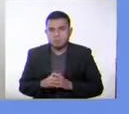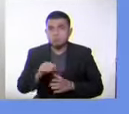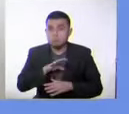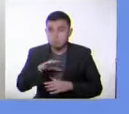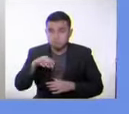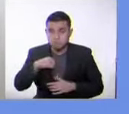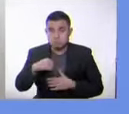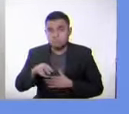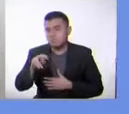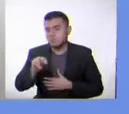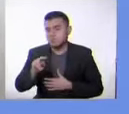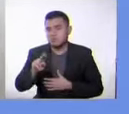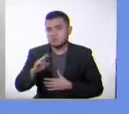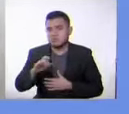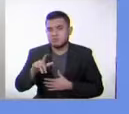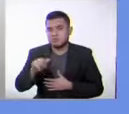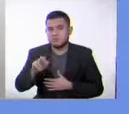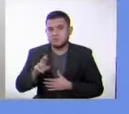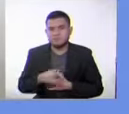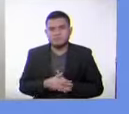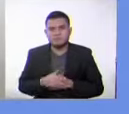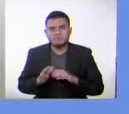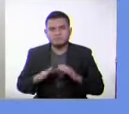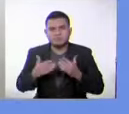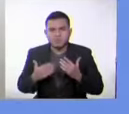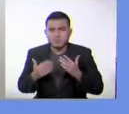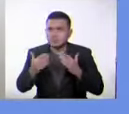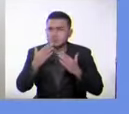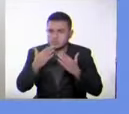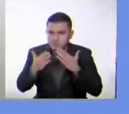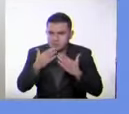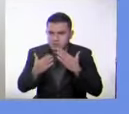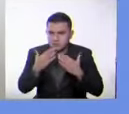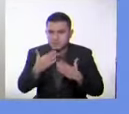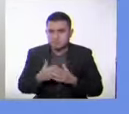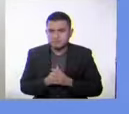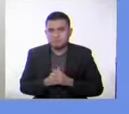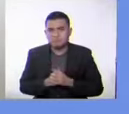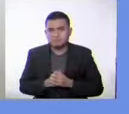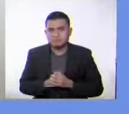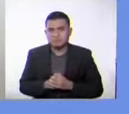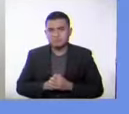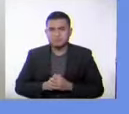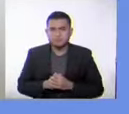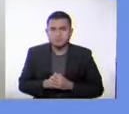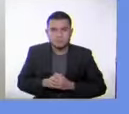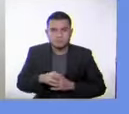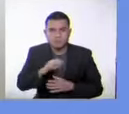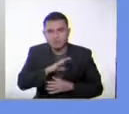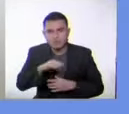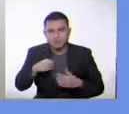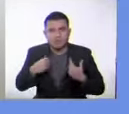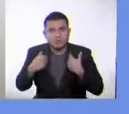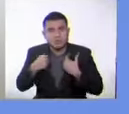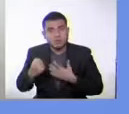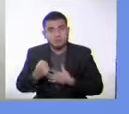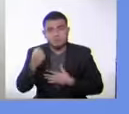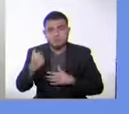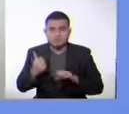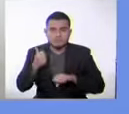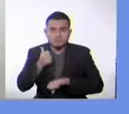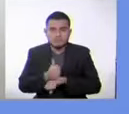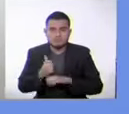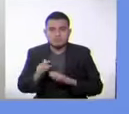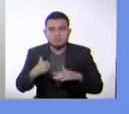nuclear. Pero ¿por qué estamos hablando de que la familia tiene una importancia fundamental